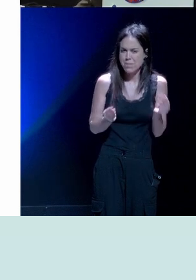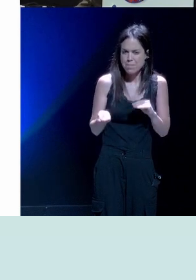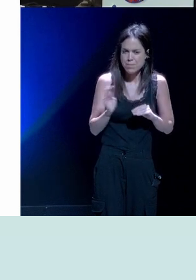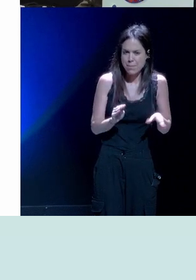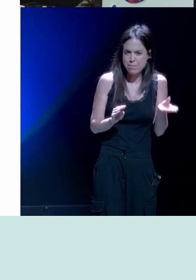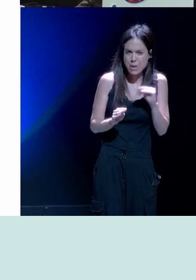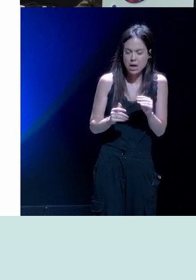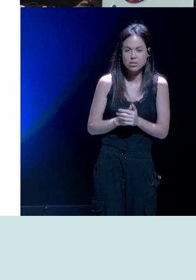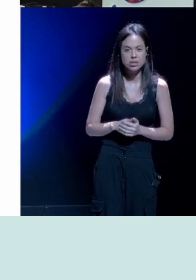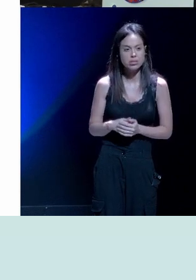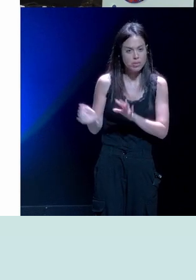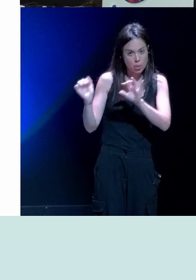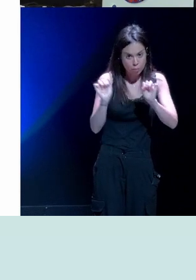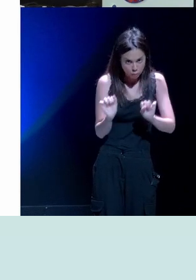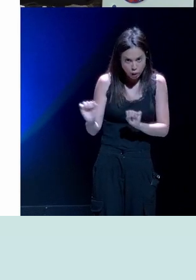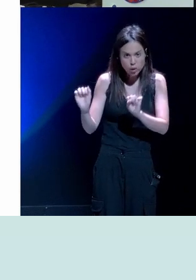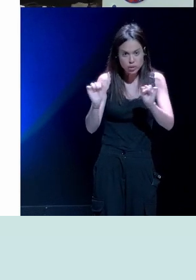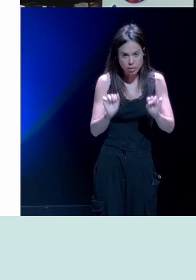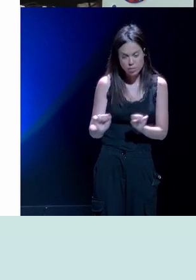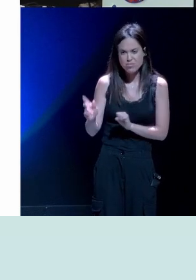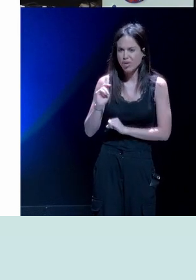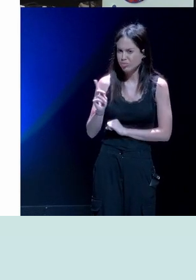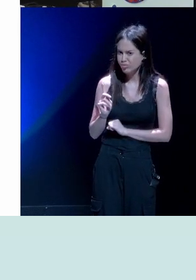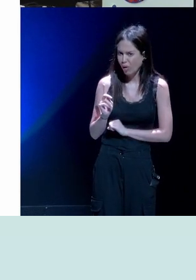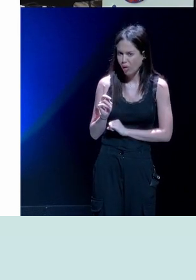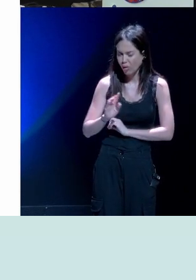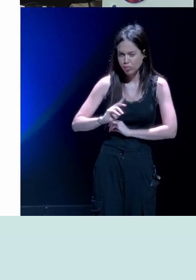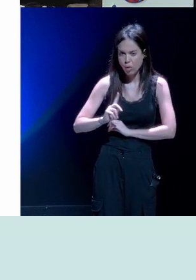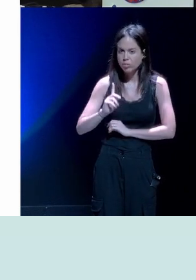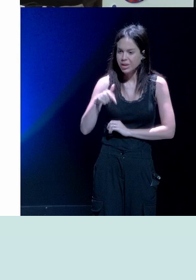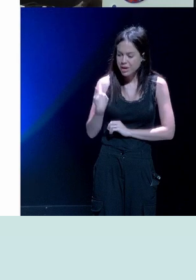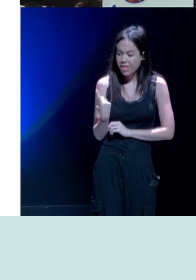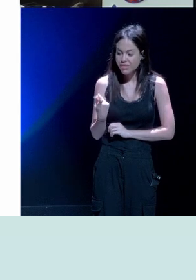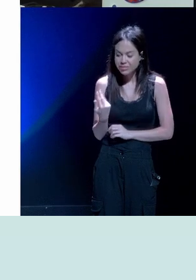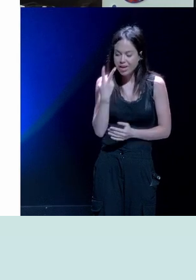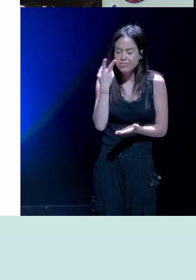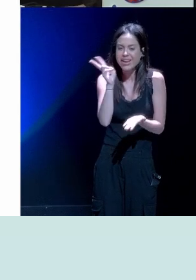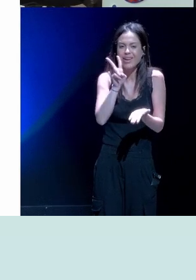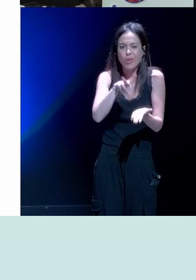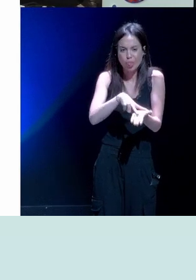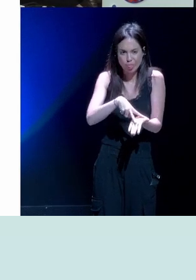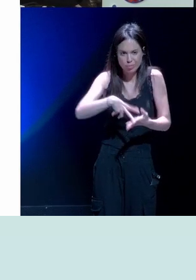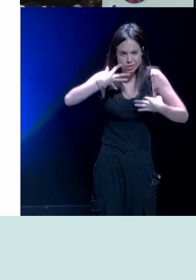a título de protección, pero no solamente esto, sino también hay que hacer un reconocimiento humano y cívico.